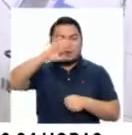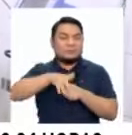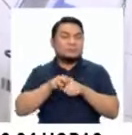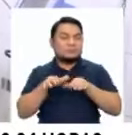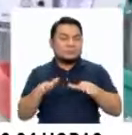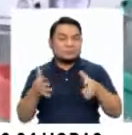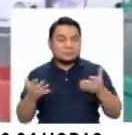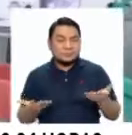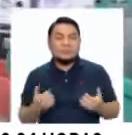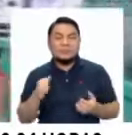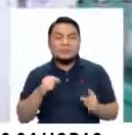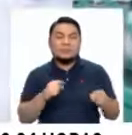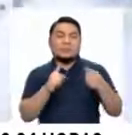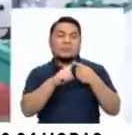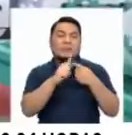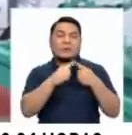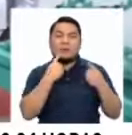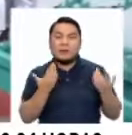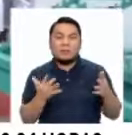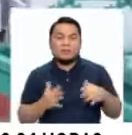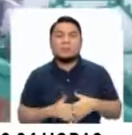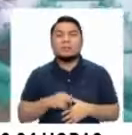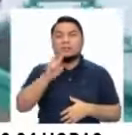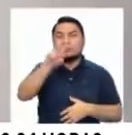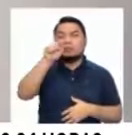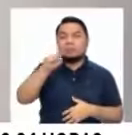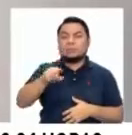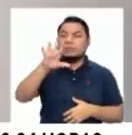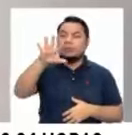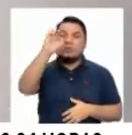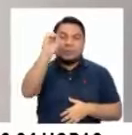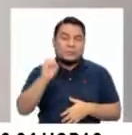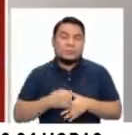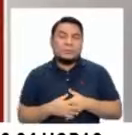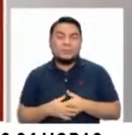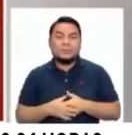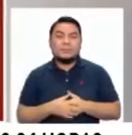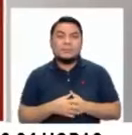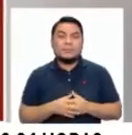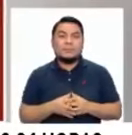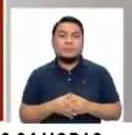contagios, registrando una letalidad de 2.5%.